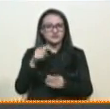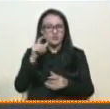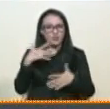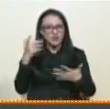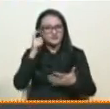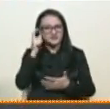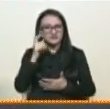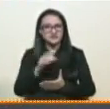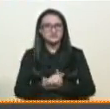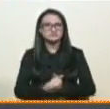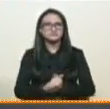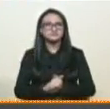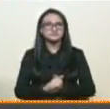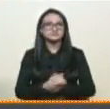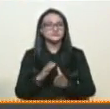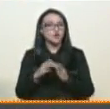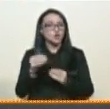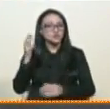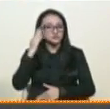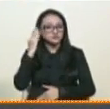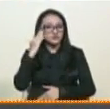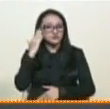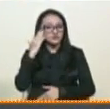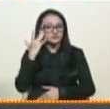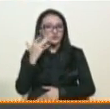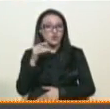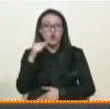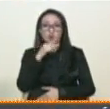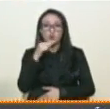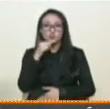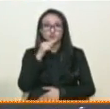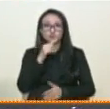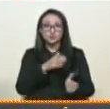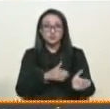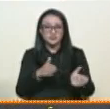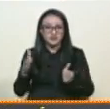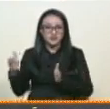como todos lo sabemos, tenemos el mes de octubre, que es